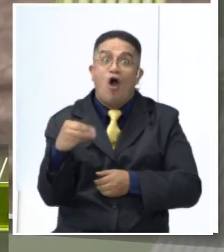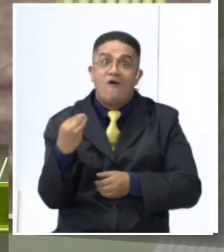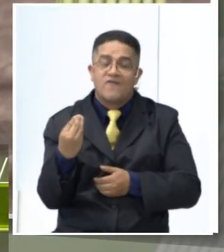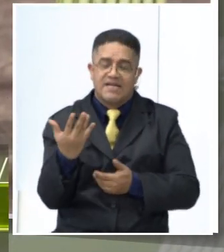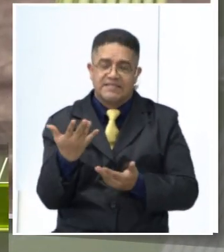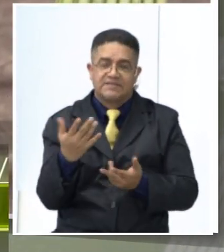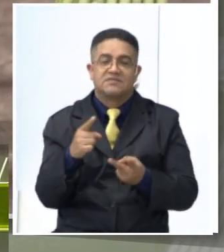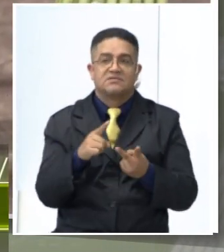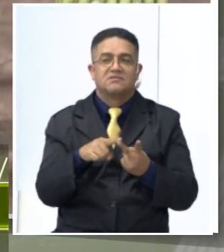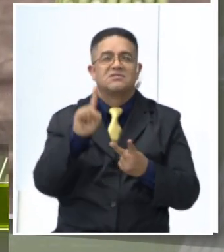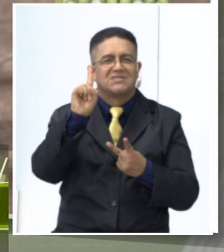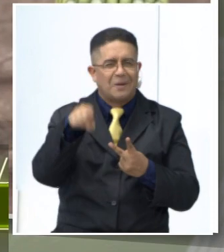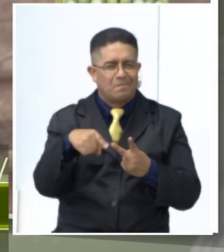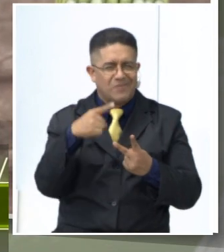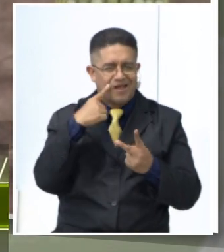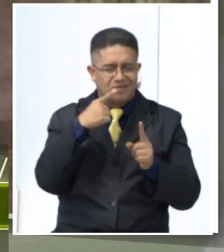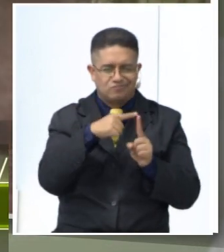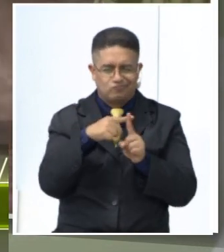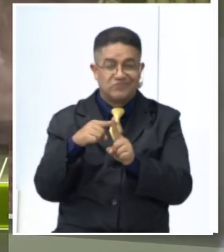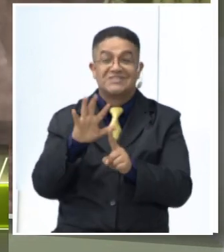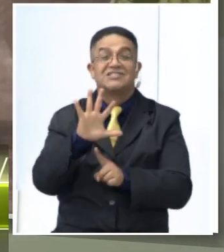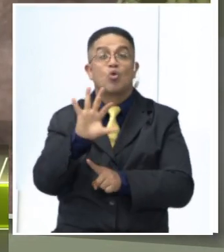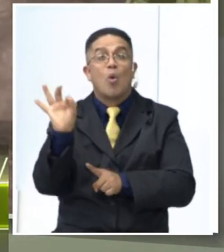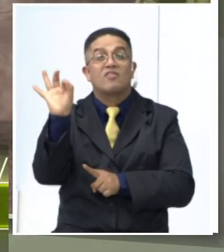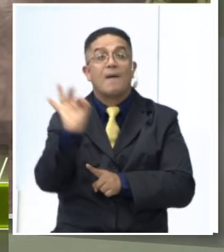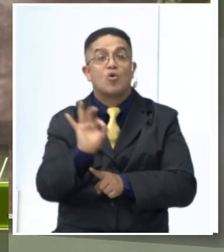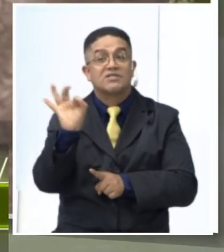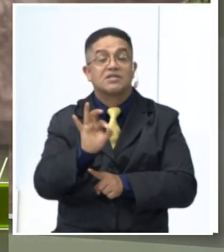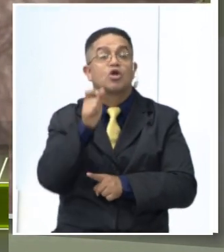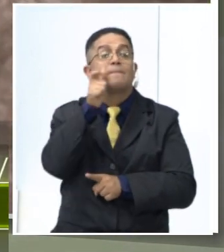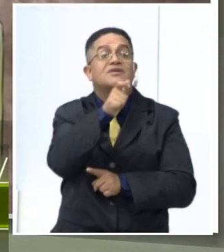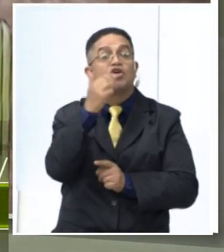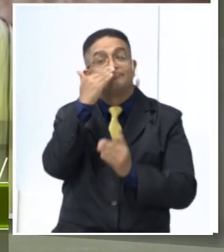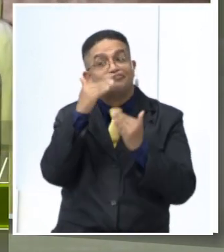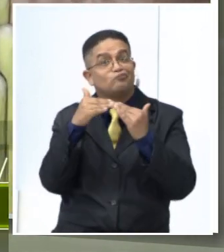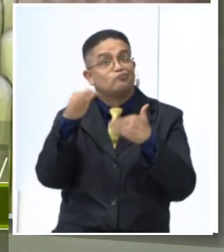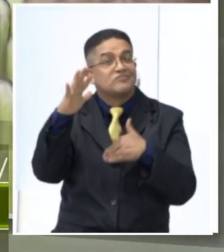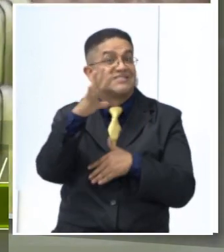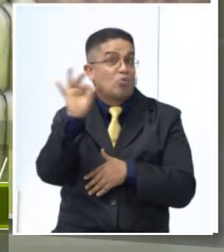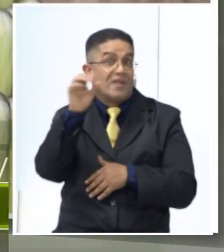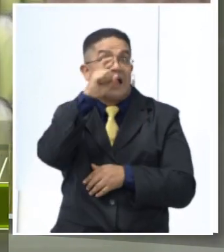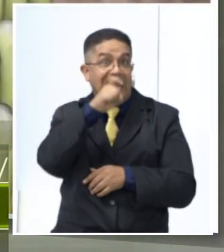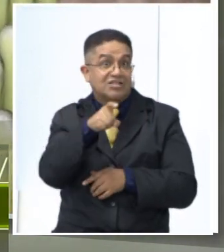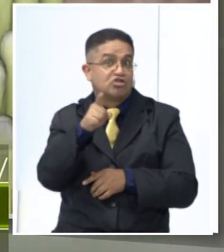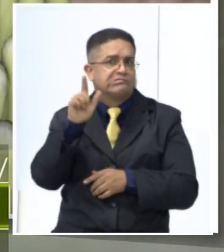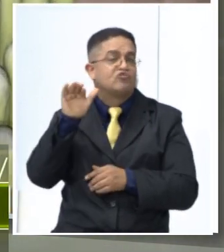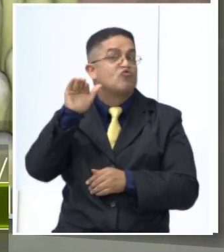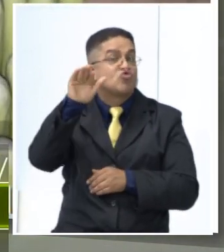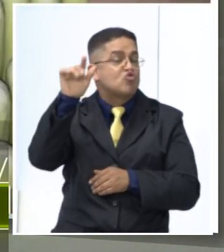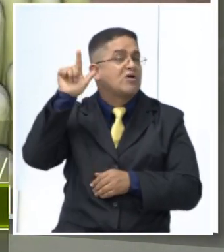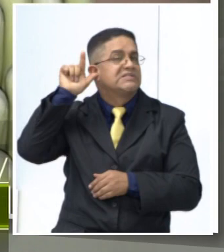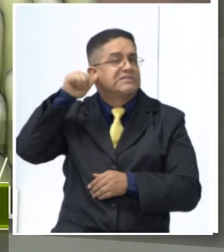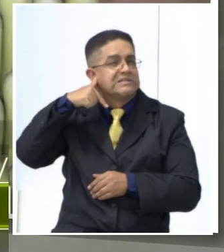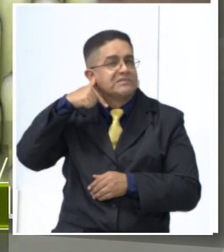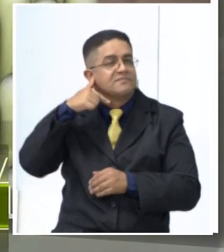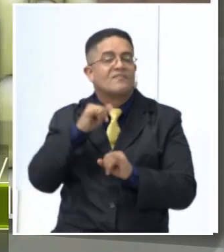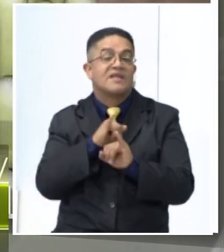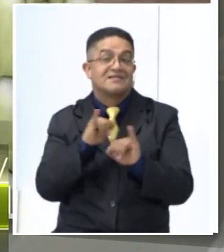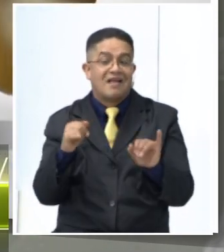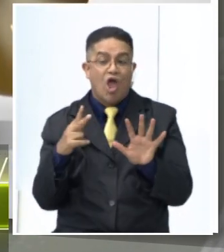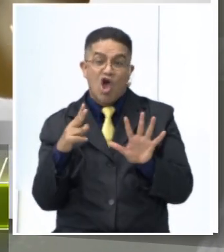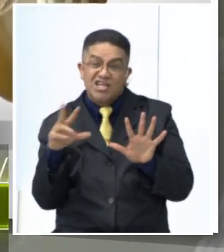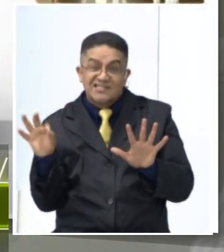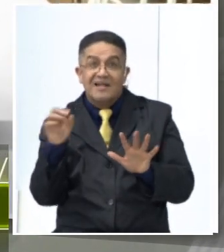vamos mundialmente, pues el 50% de las personas mayores de 50 años van a tener pérdida auditiva. Y cuando ya cumplimos 80